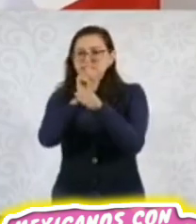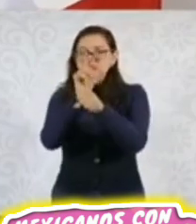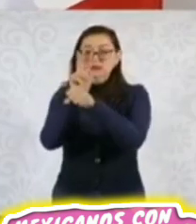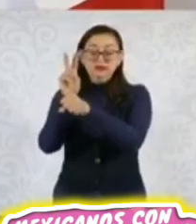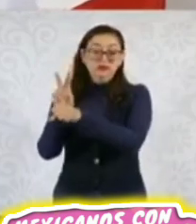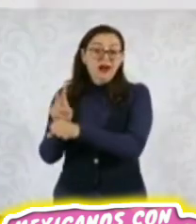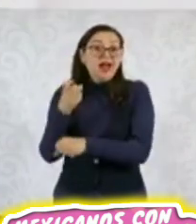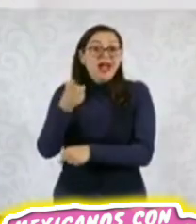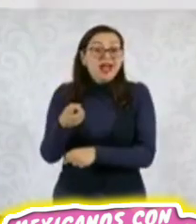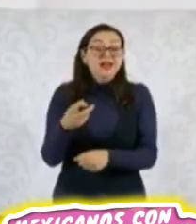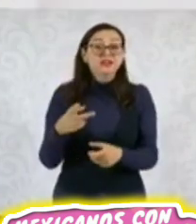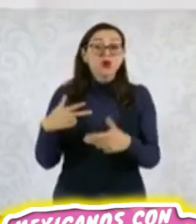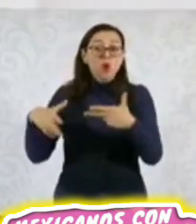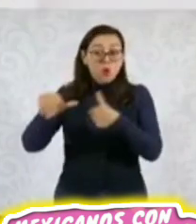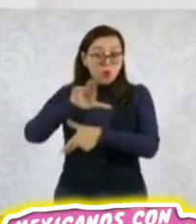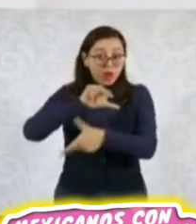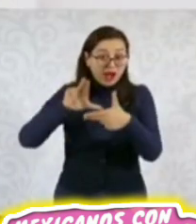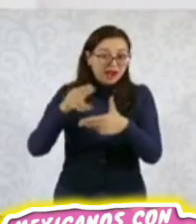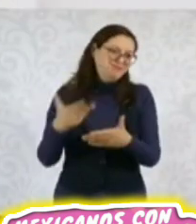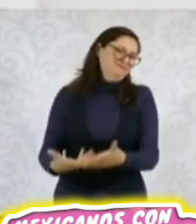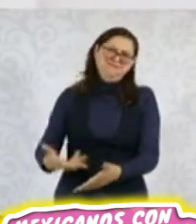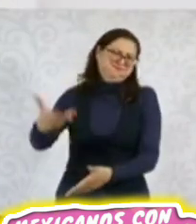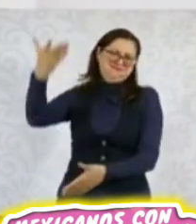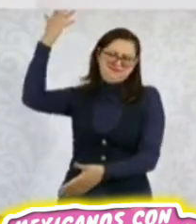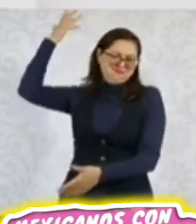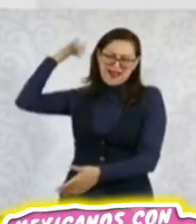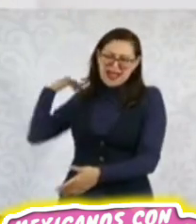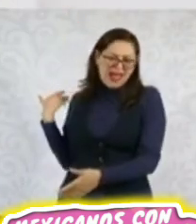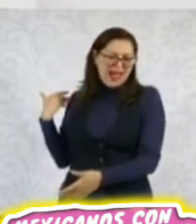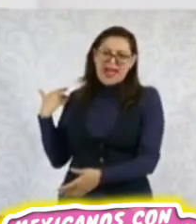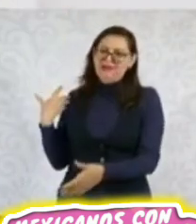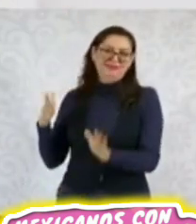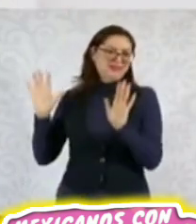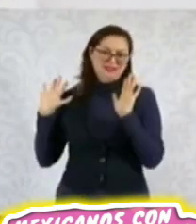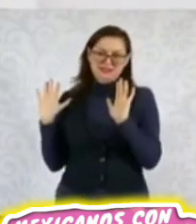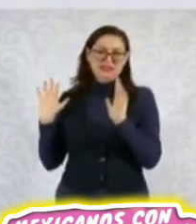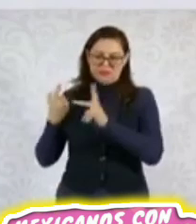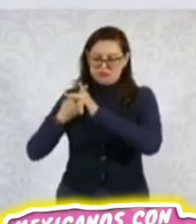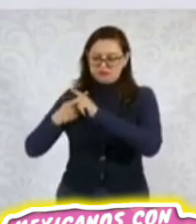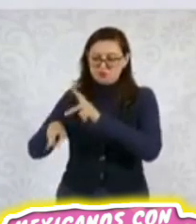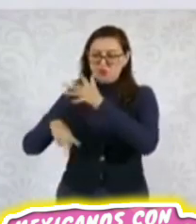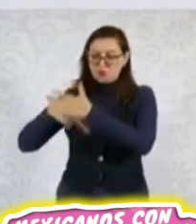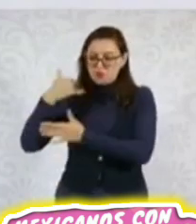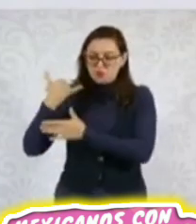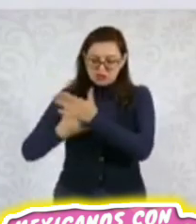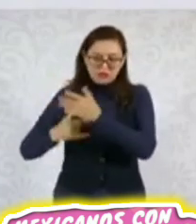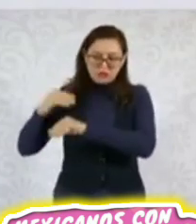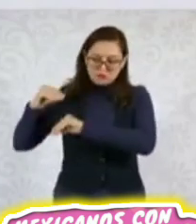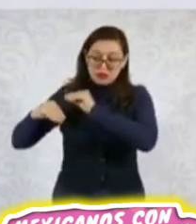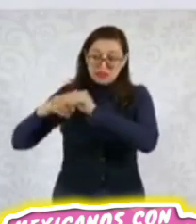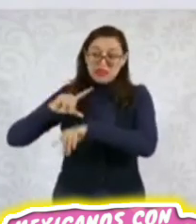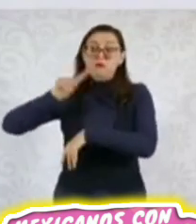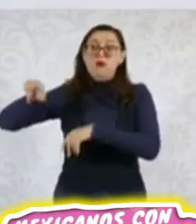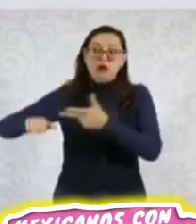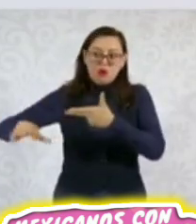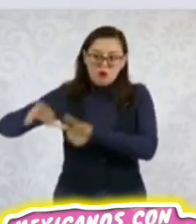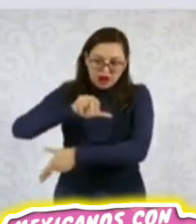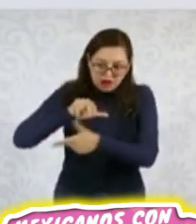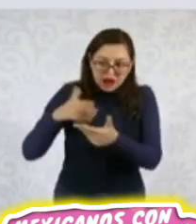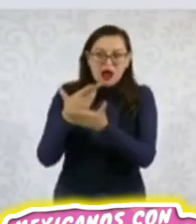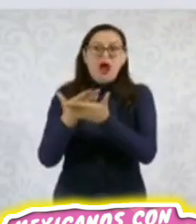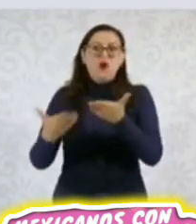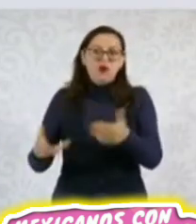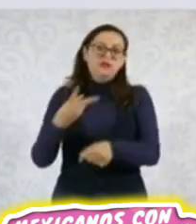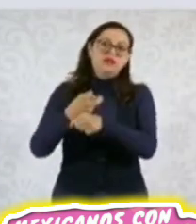venía desde antes, incluso de Otis y ahora de Johnny, que pues tenemos que avanzar, entonces lo vamos a hacer y ya